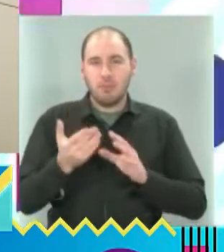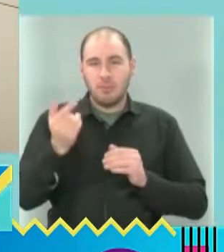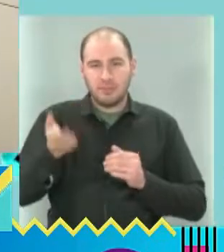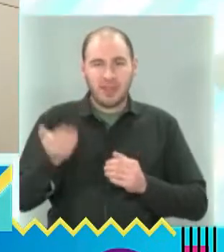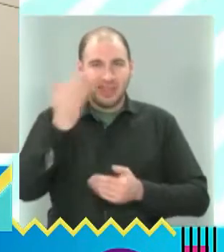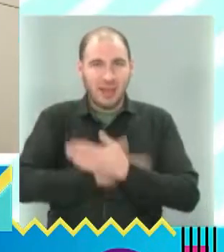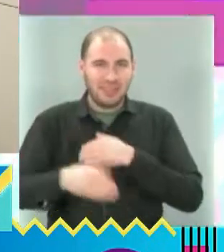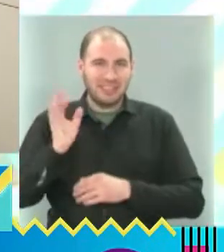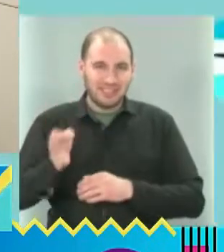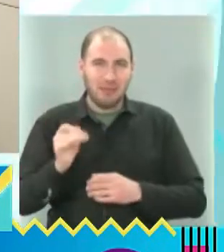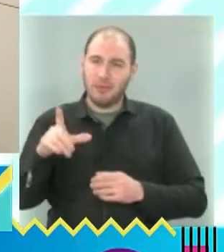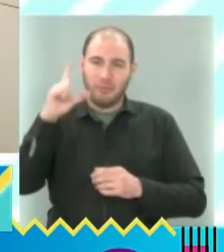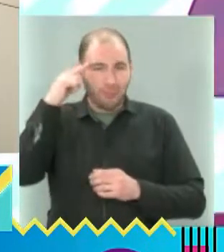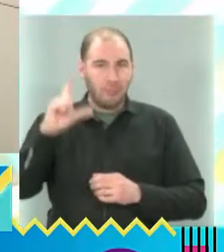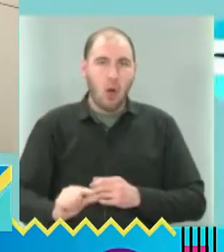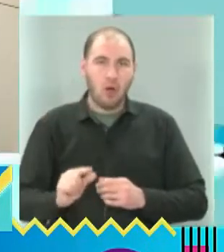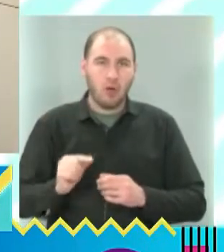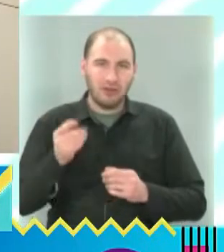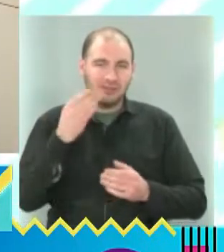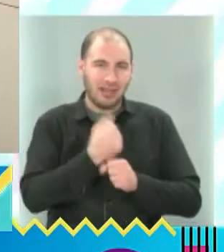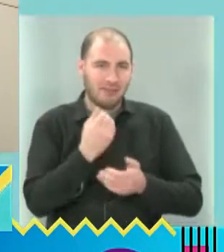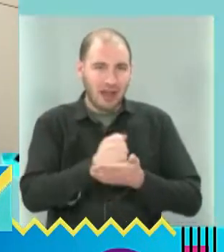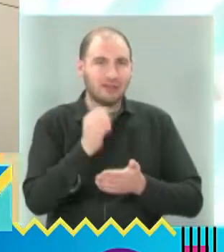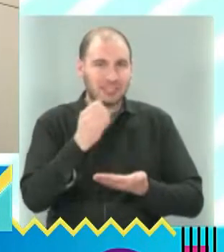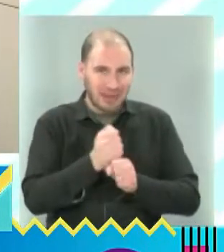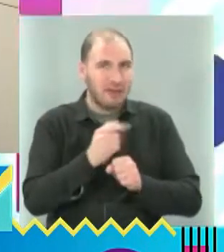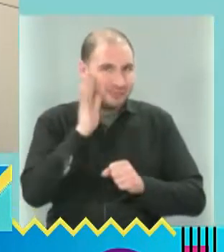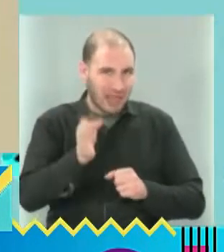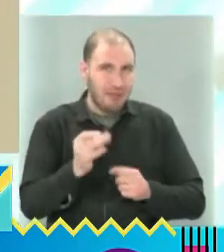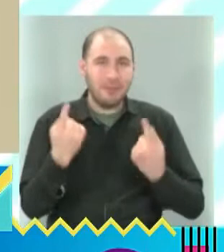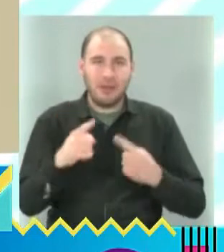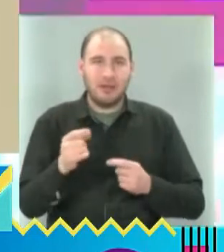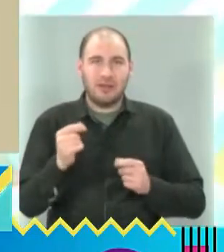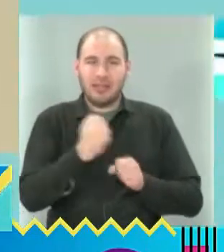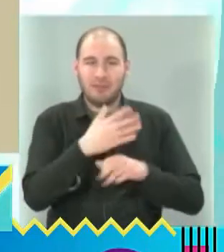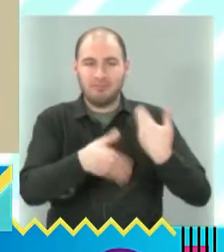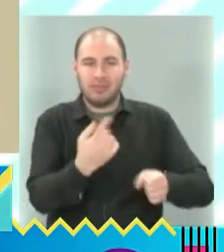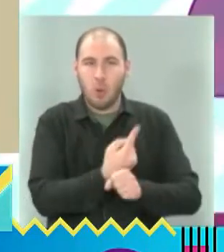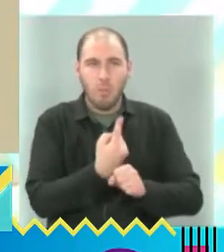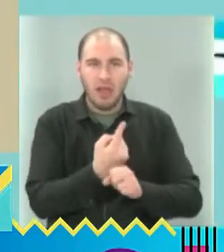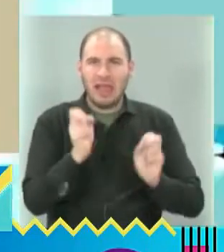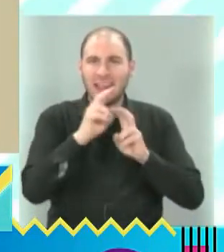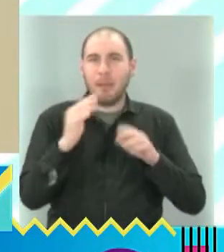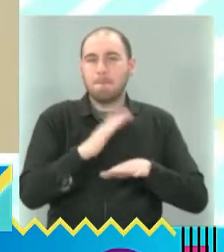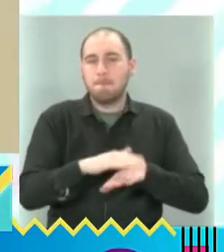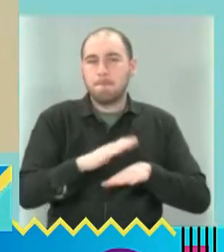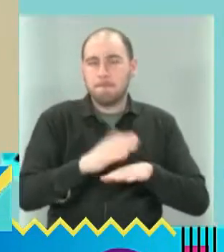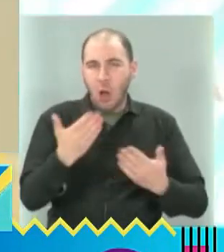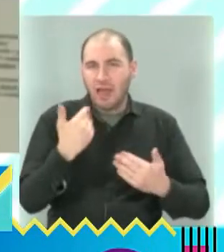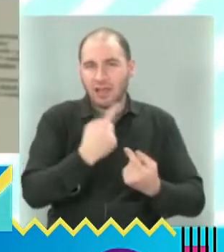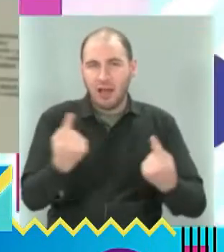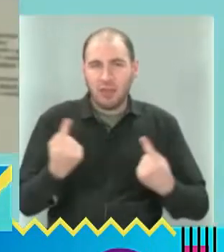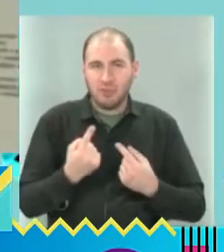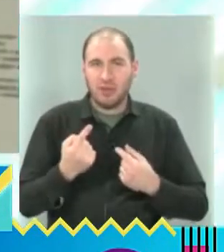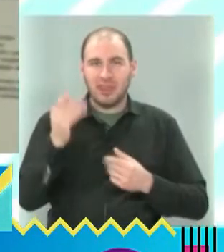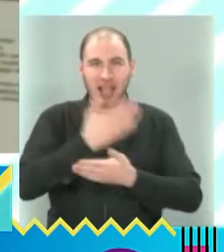con discapacidad que vio la oportunidad laboral, pero que no fue capaz de desempeñarla. Y no tiene que ver con las capacidades por lo que